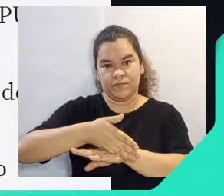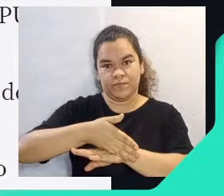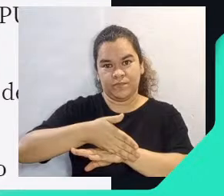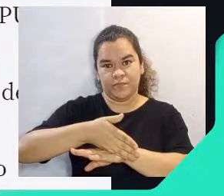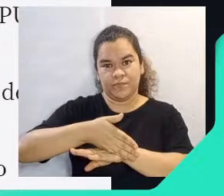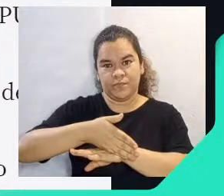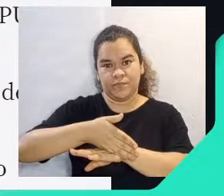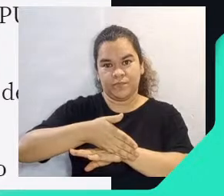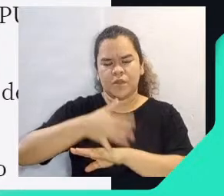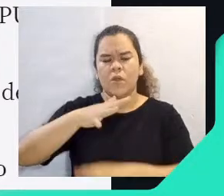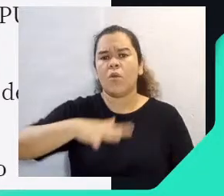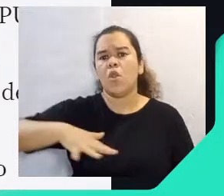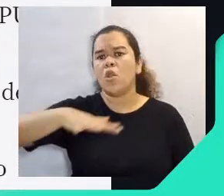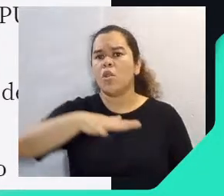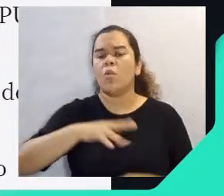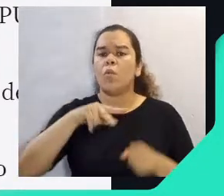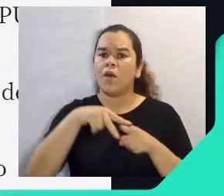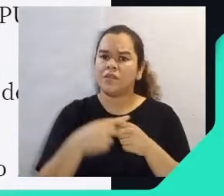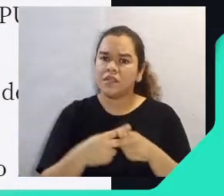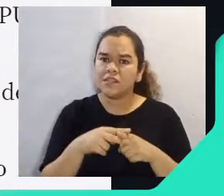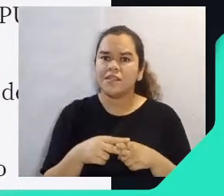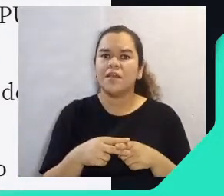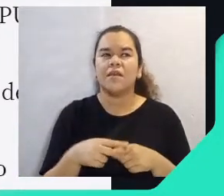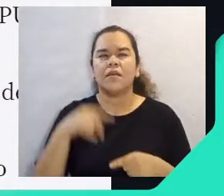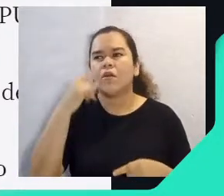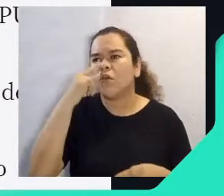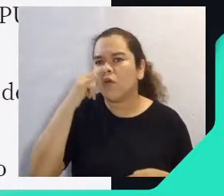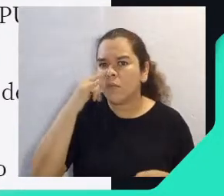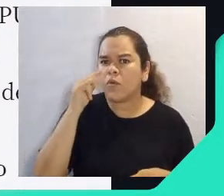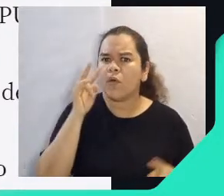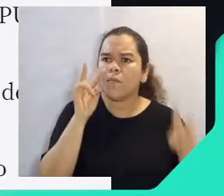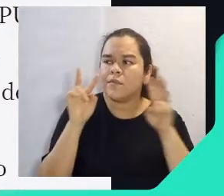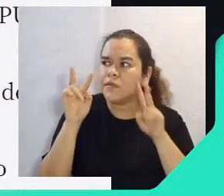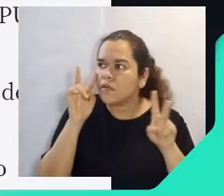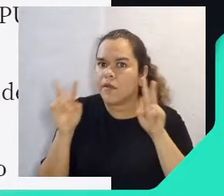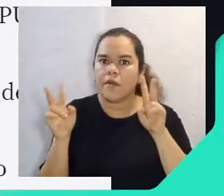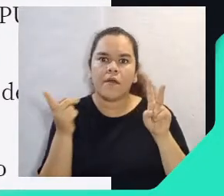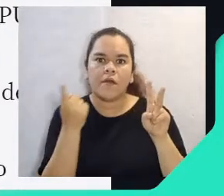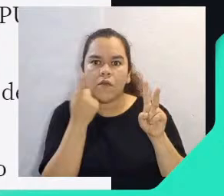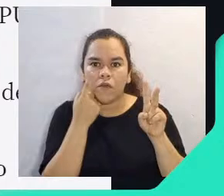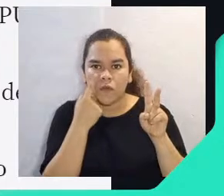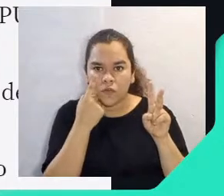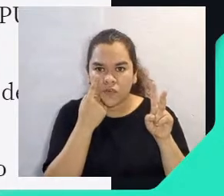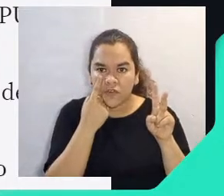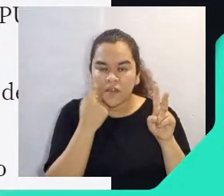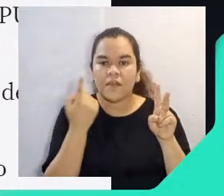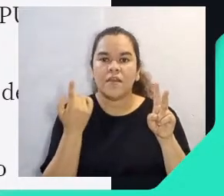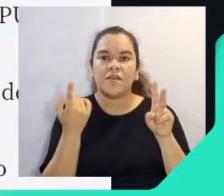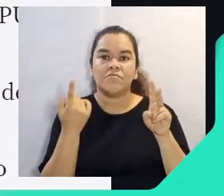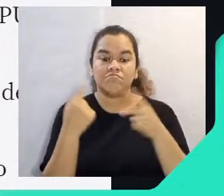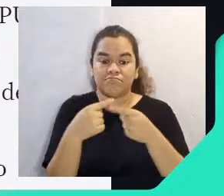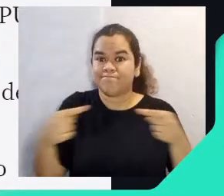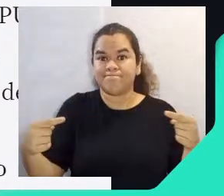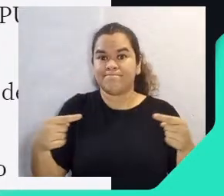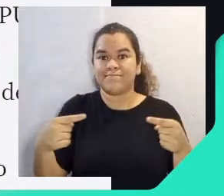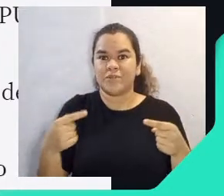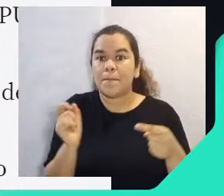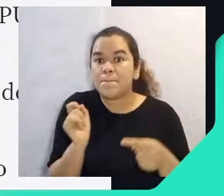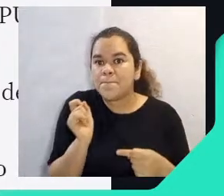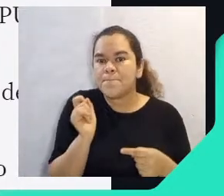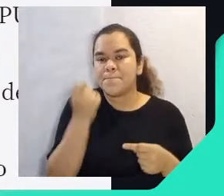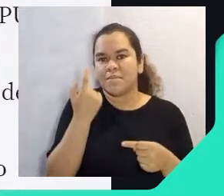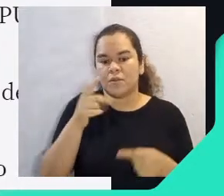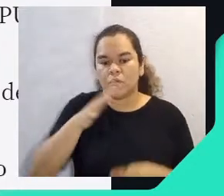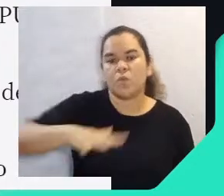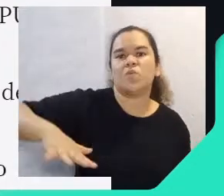de ambientación donde vamos a adquirir las primeras herramientas y las primeras dinámicas de lo que